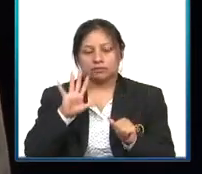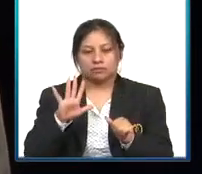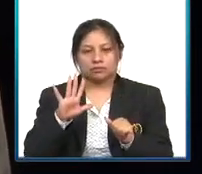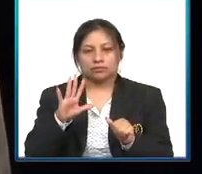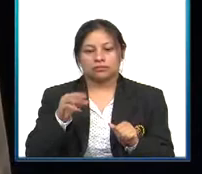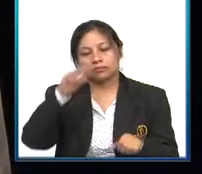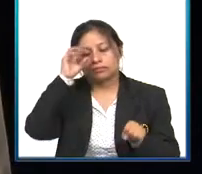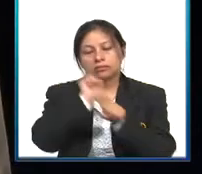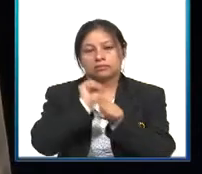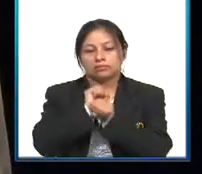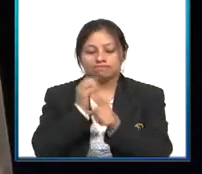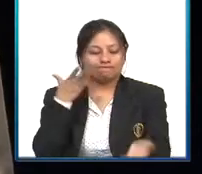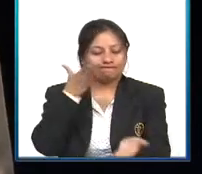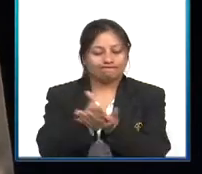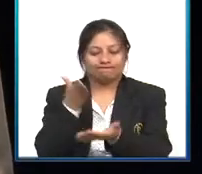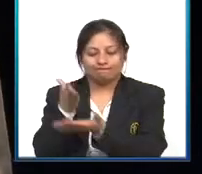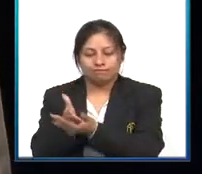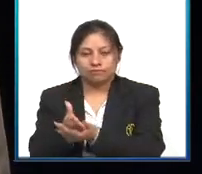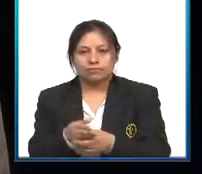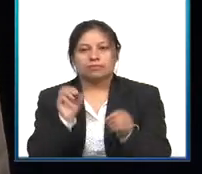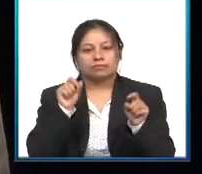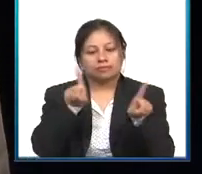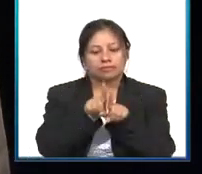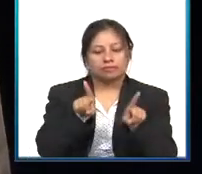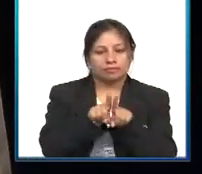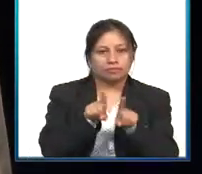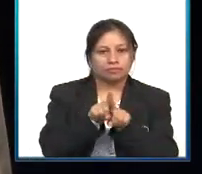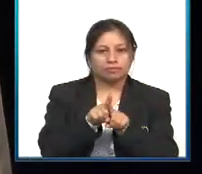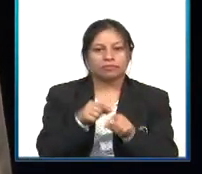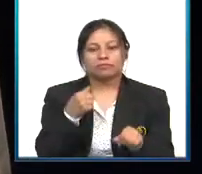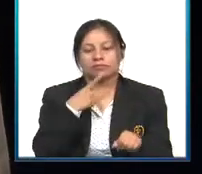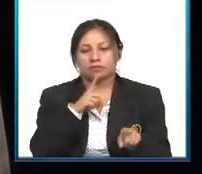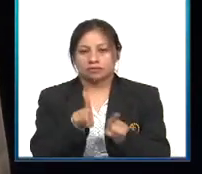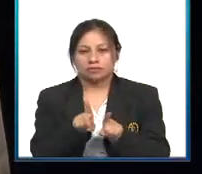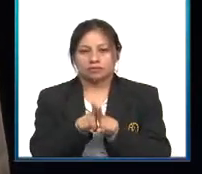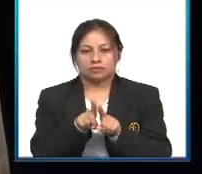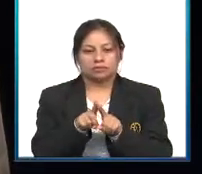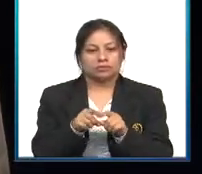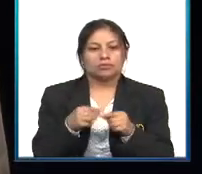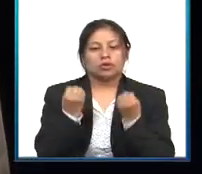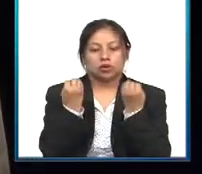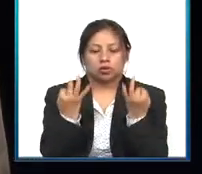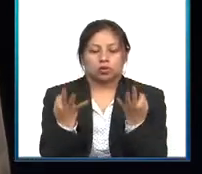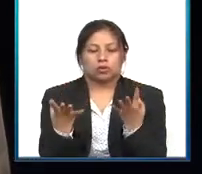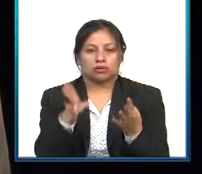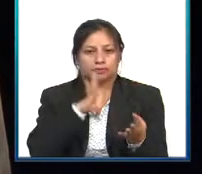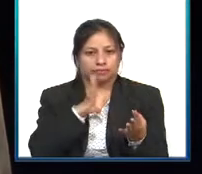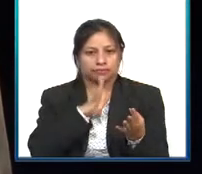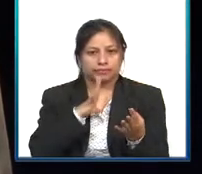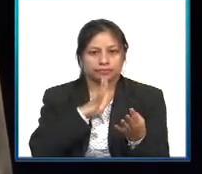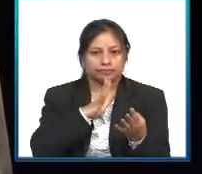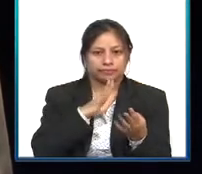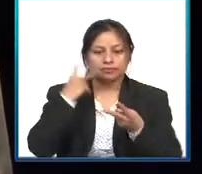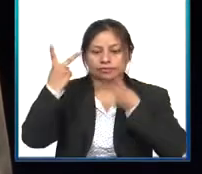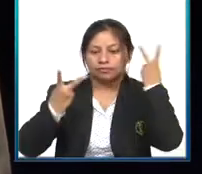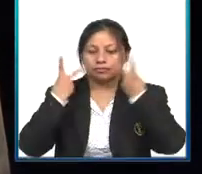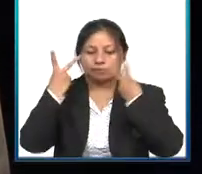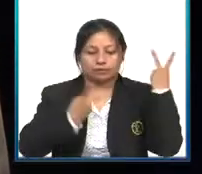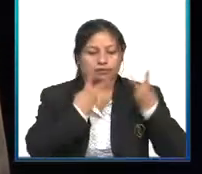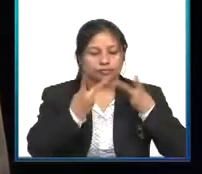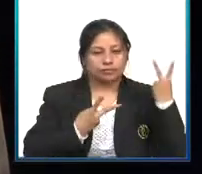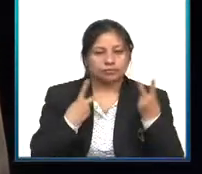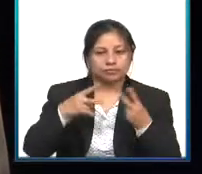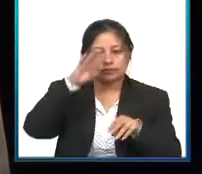mil empleos directos e indirectos y también incidimos en los números que tiene la Cámara de Turismo